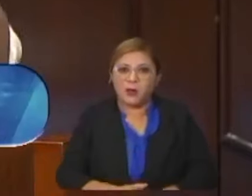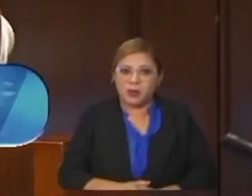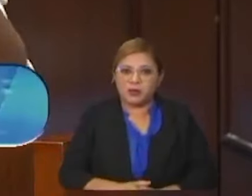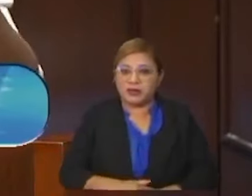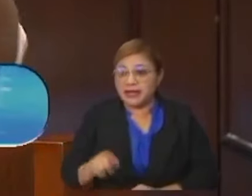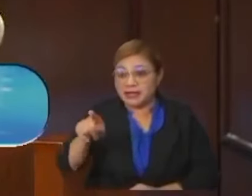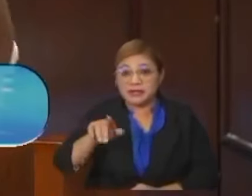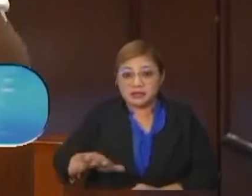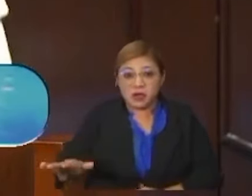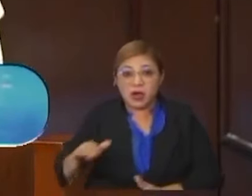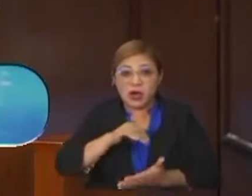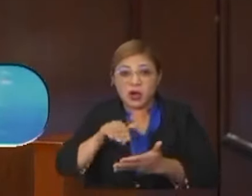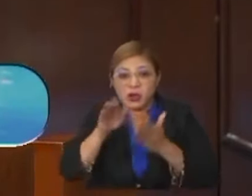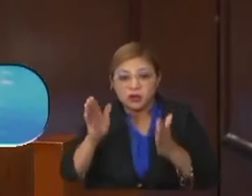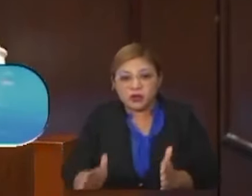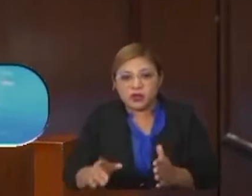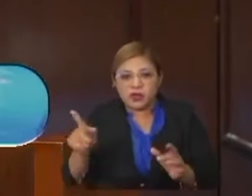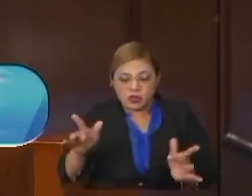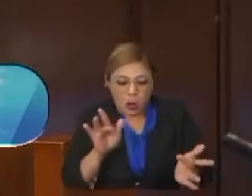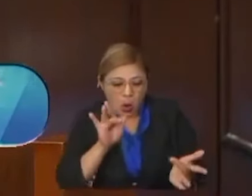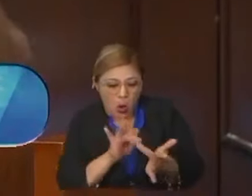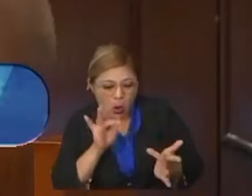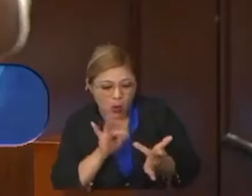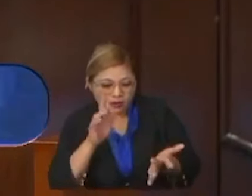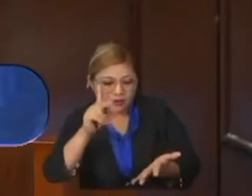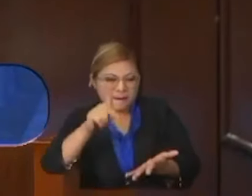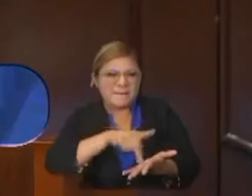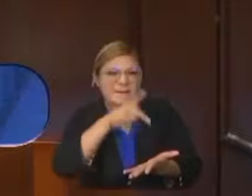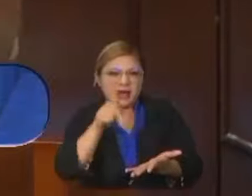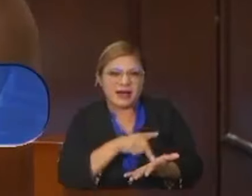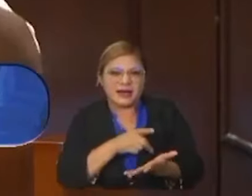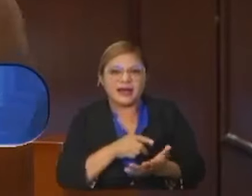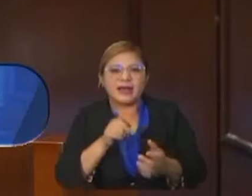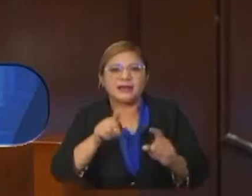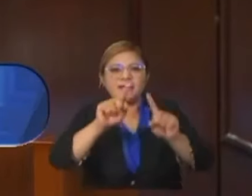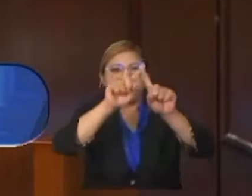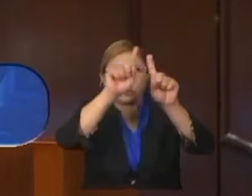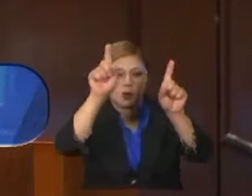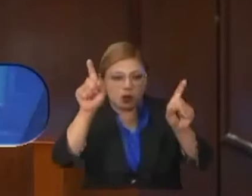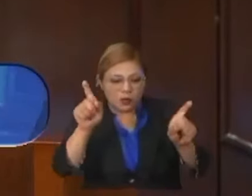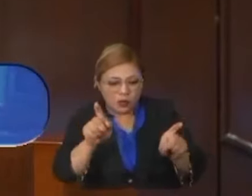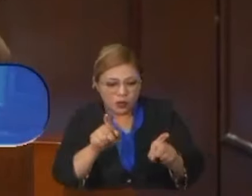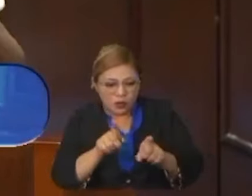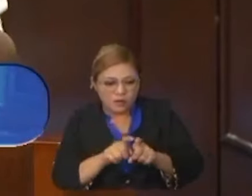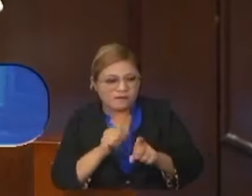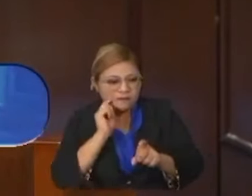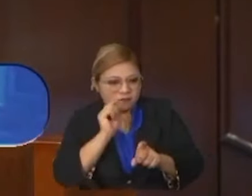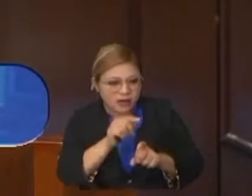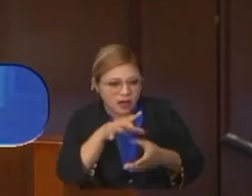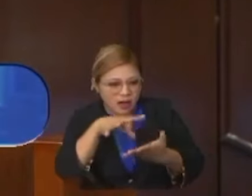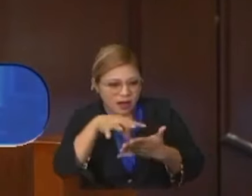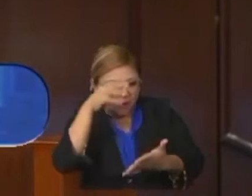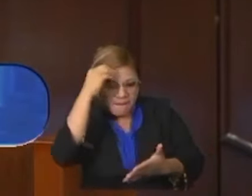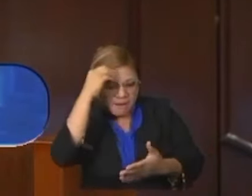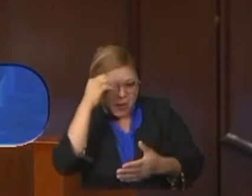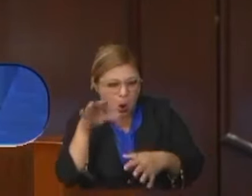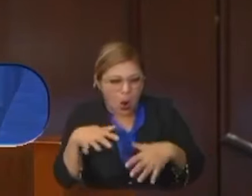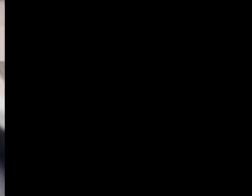conecta a una página donde hay un corazón que le enseña cómo funcionan las arterias, las venas, y puede navegar con sus alumnos